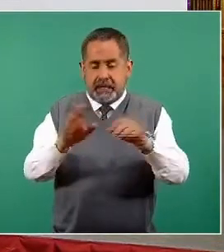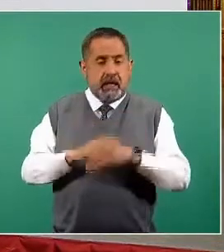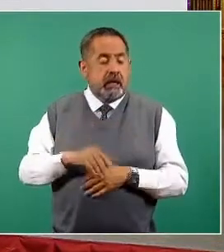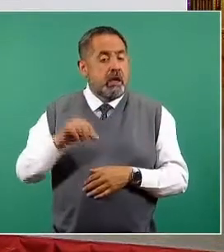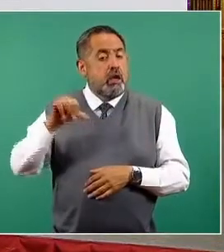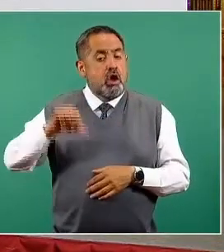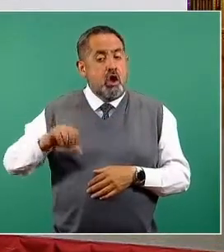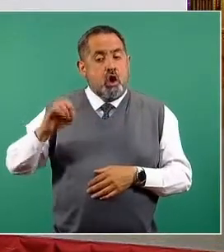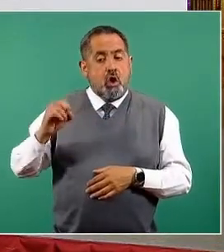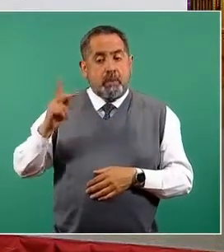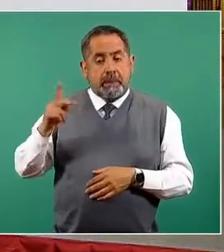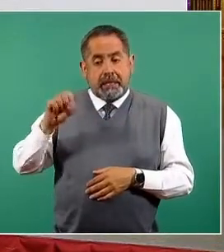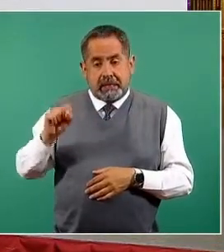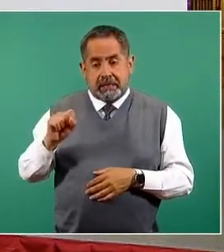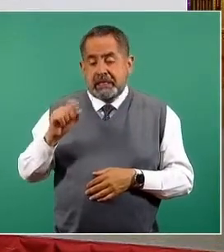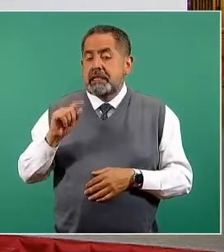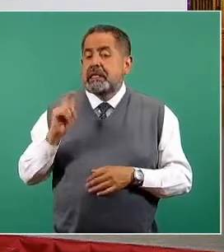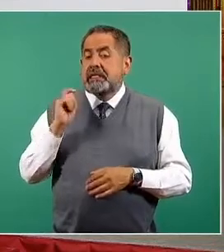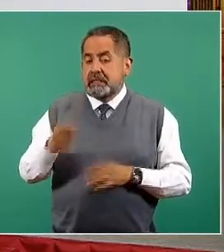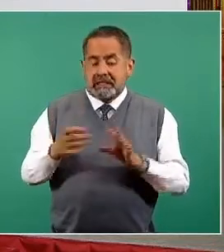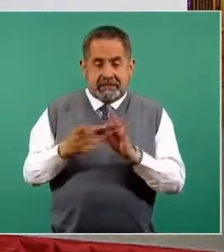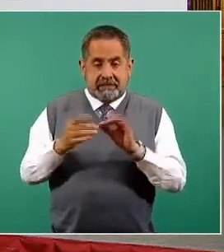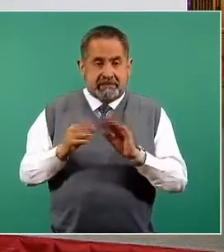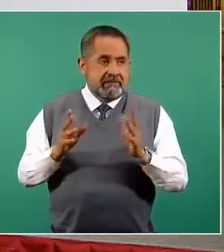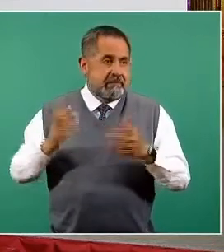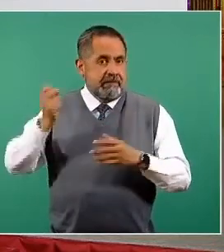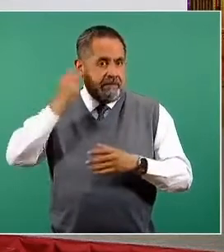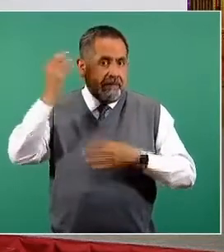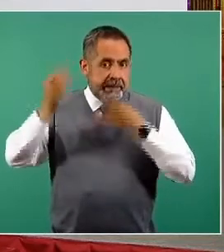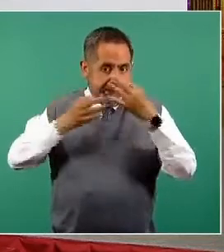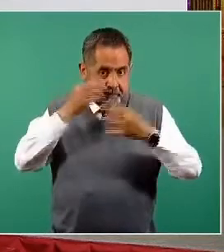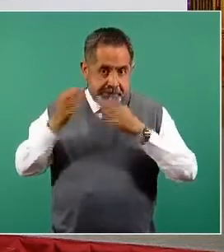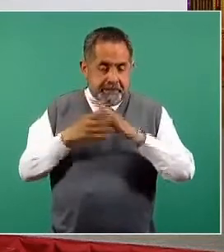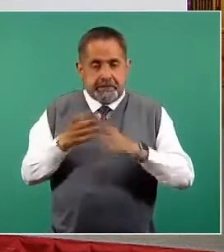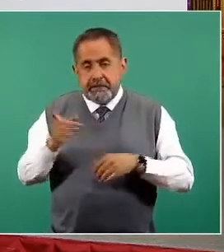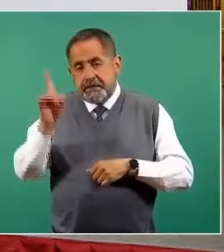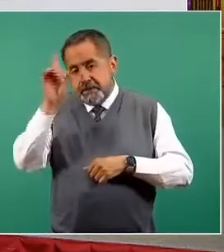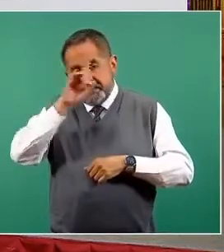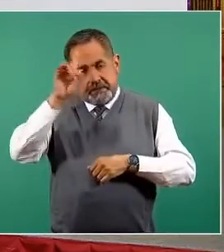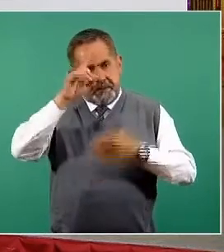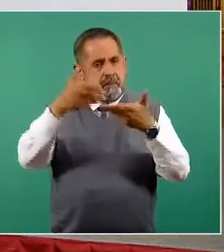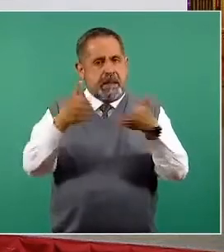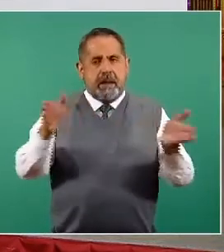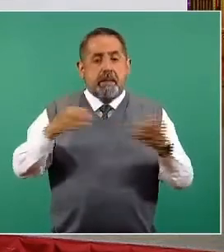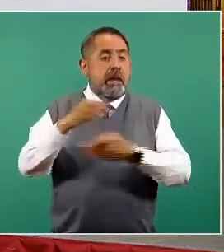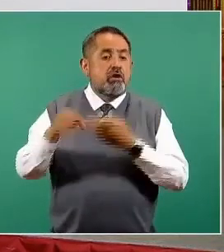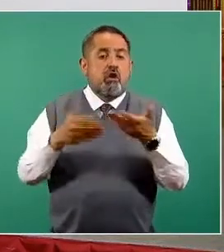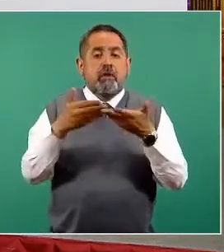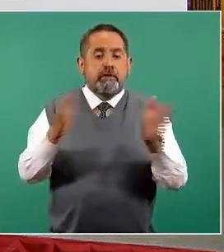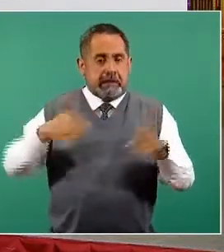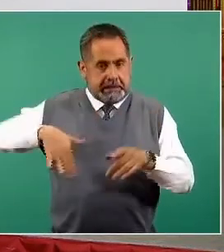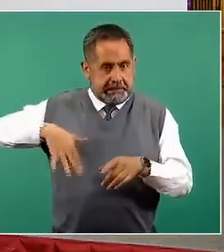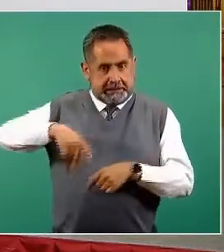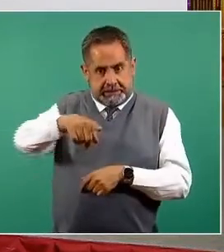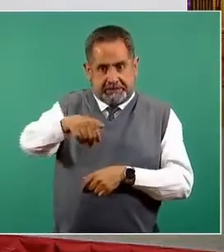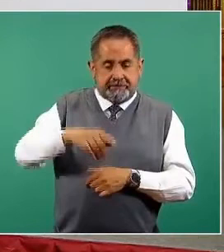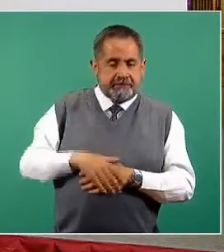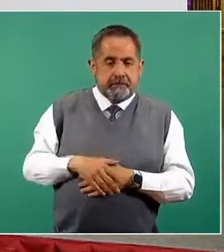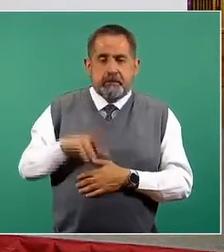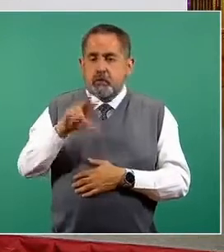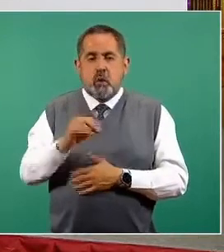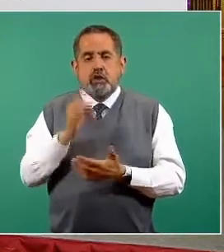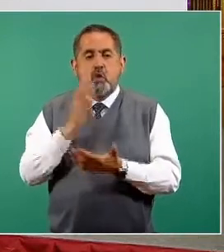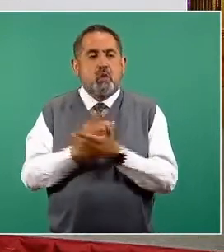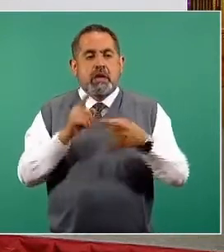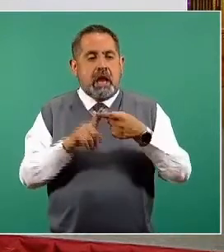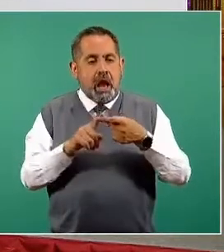De la OPS, si bien es cierto como una, digamos, recomendación general, esta que se menciona, no es la